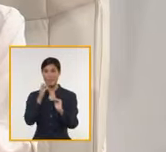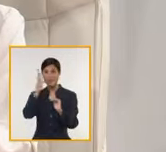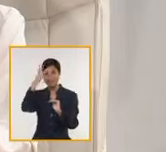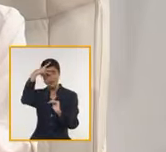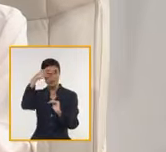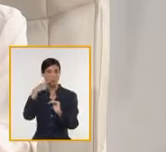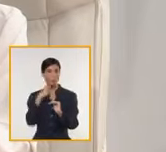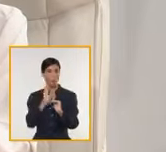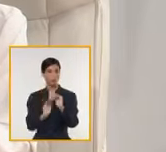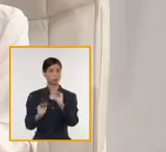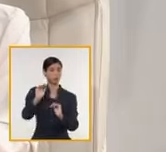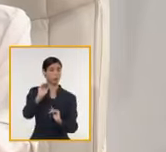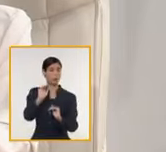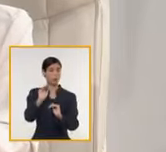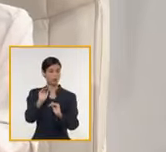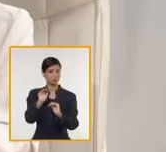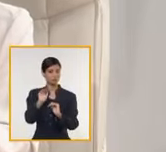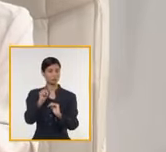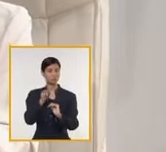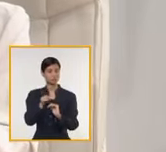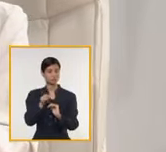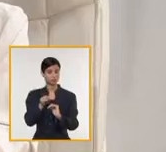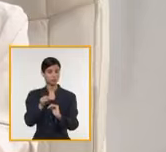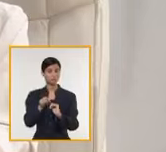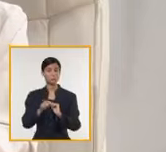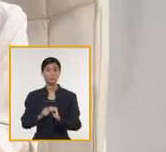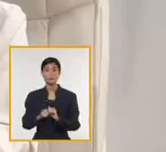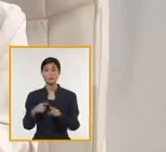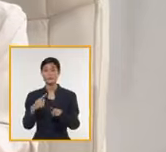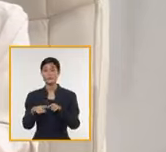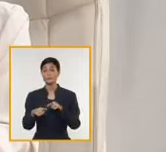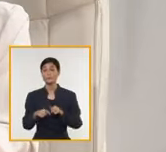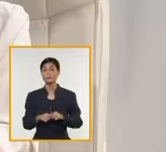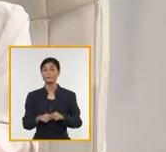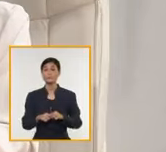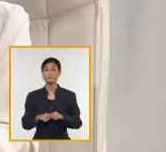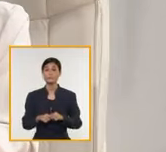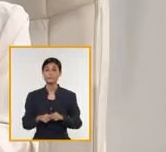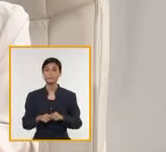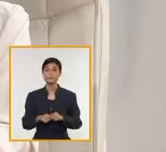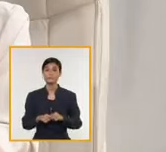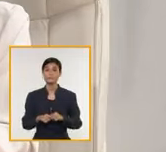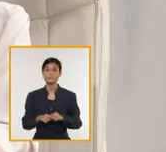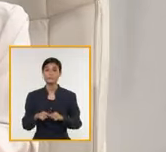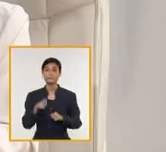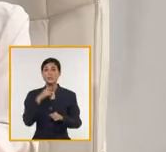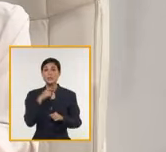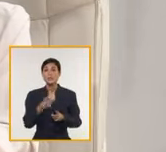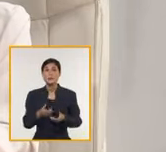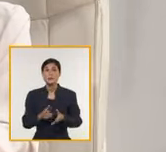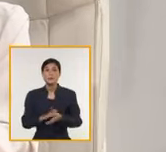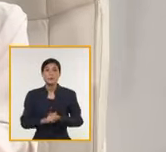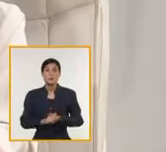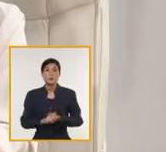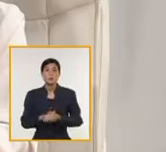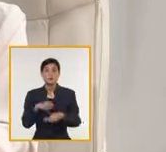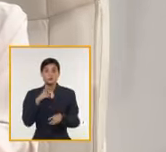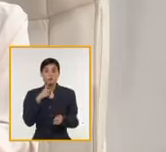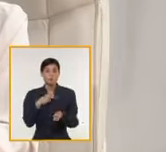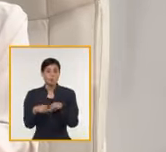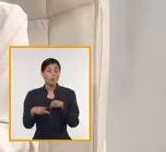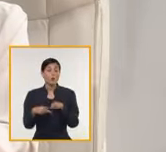temas de diplomacia. Claro, hay una incidencia que sí no se puede descartar. Hay una incidencia